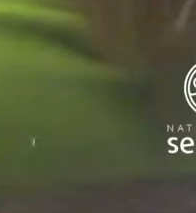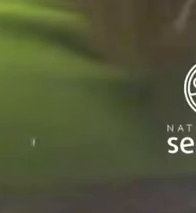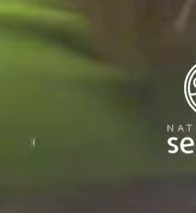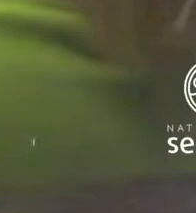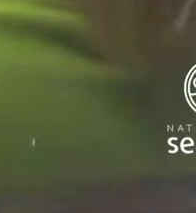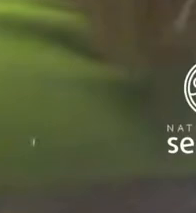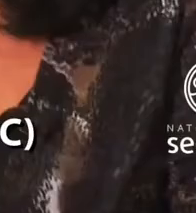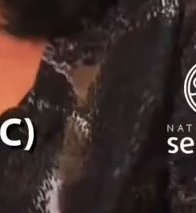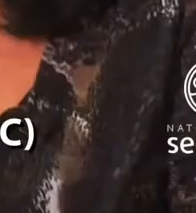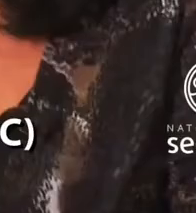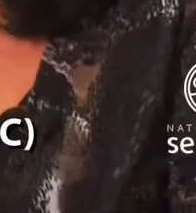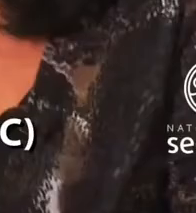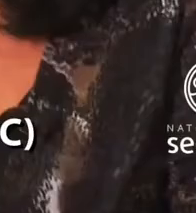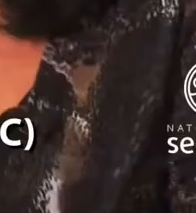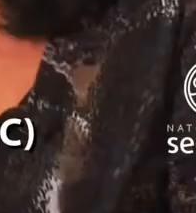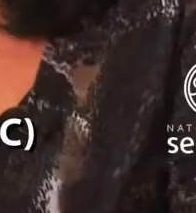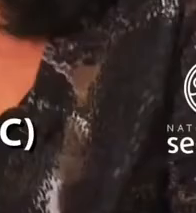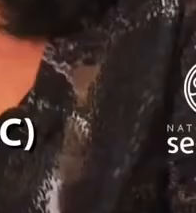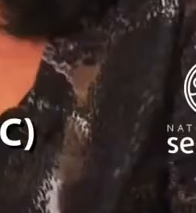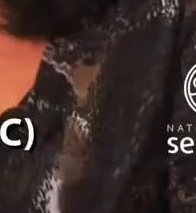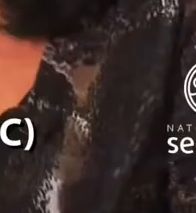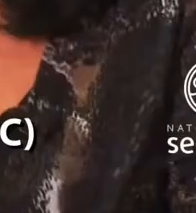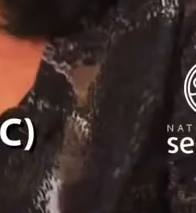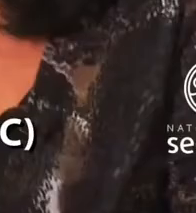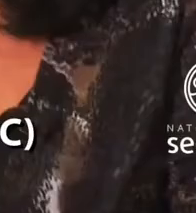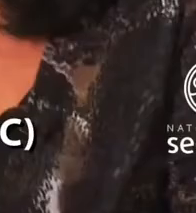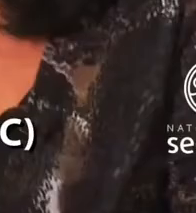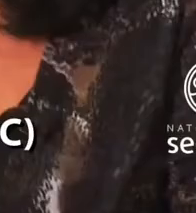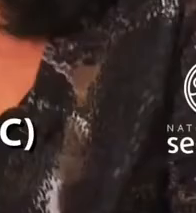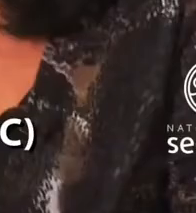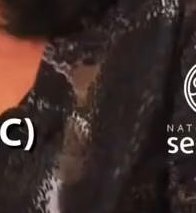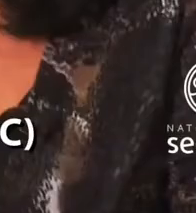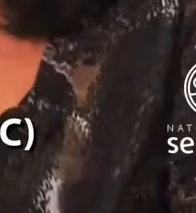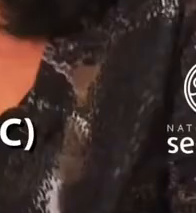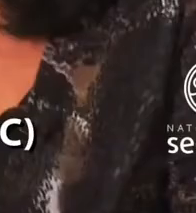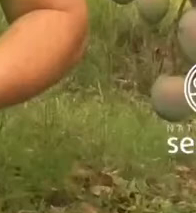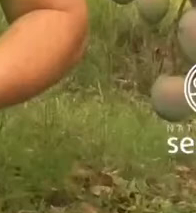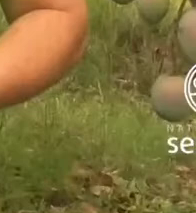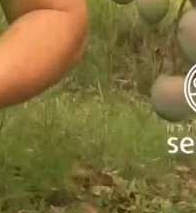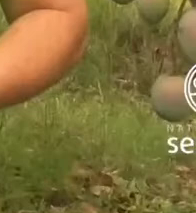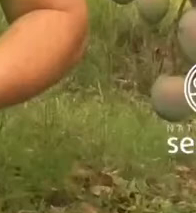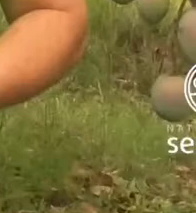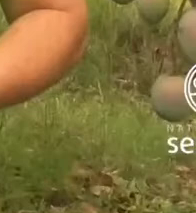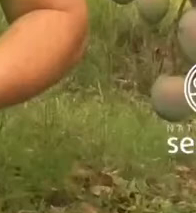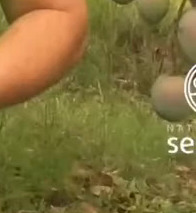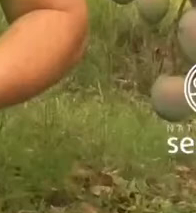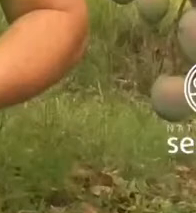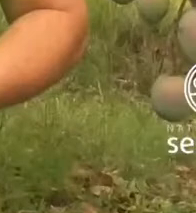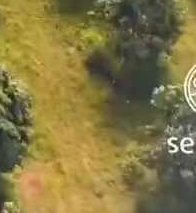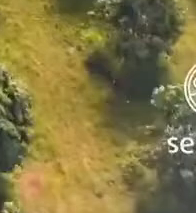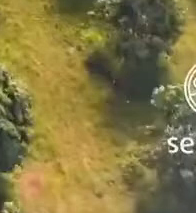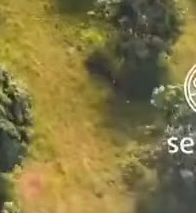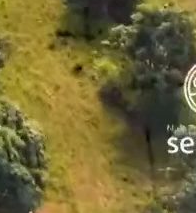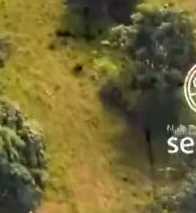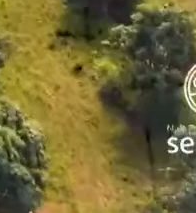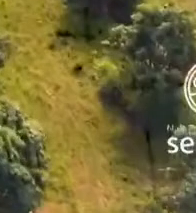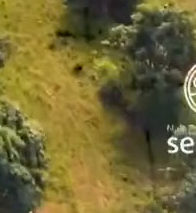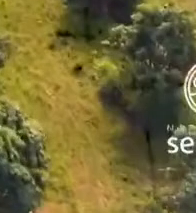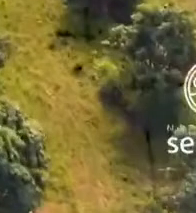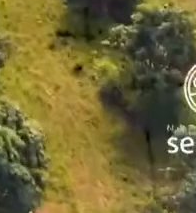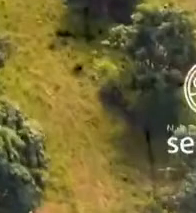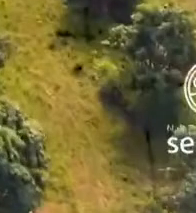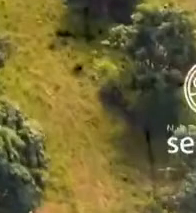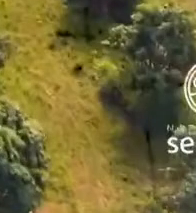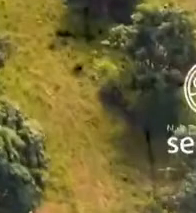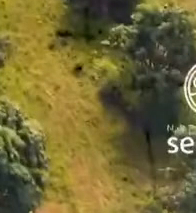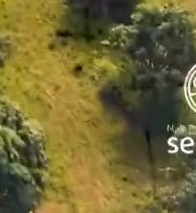para que más productores se incorporen a este programa de manejo sostenible de tierra. Nosotros estamos estimando solicitar un crédito